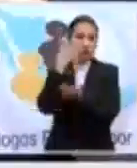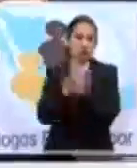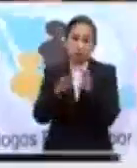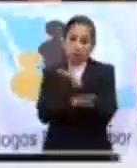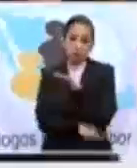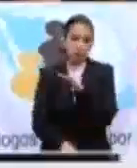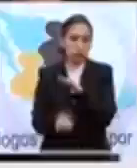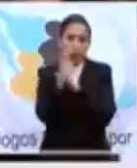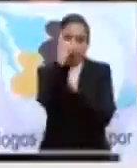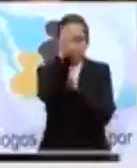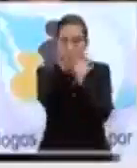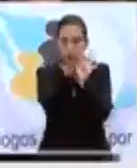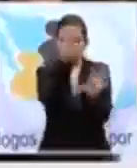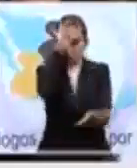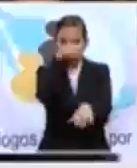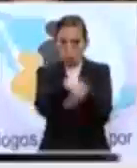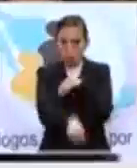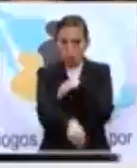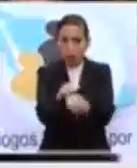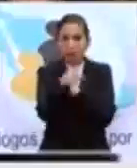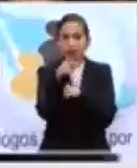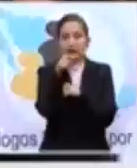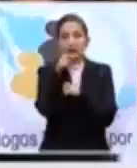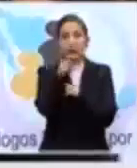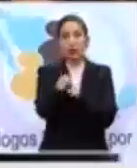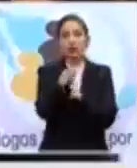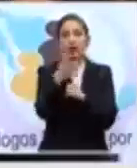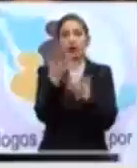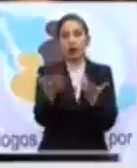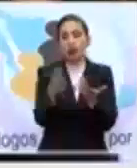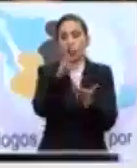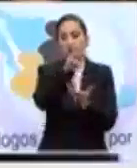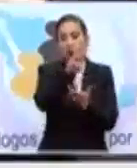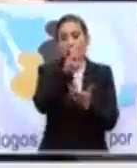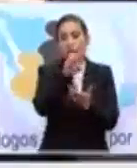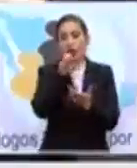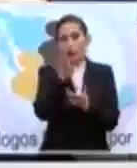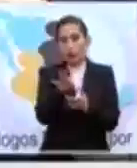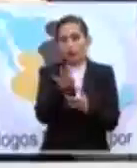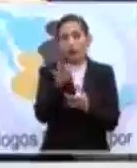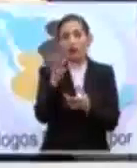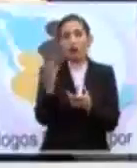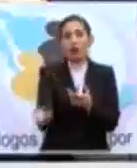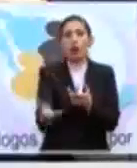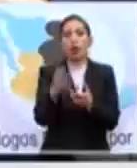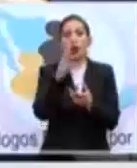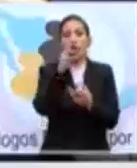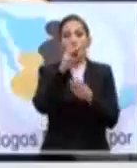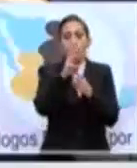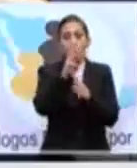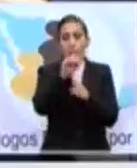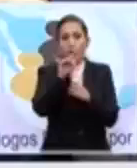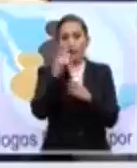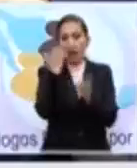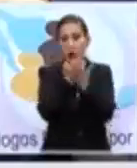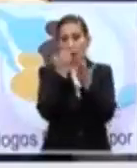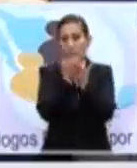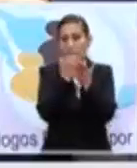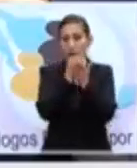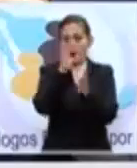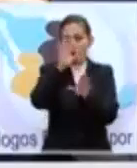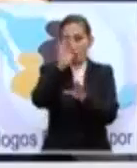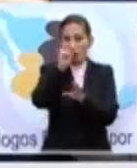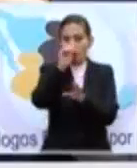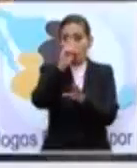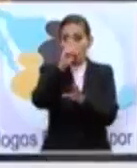simplemente en un dato, por ejemplo, del WEF, que es el World Economic Forum, que de alguna